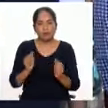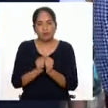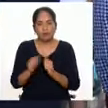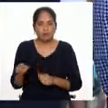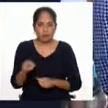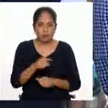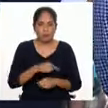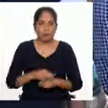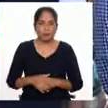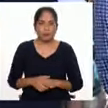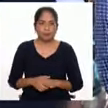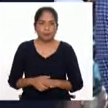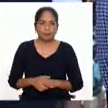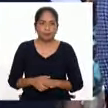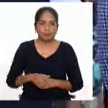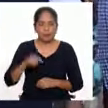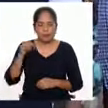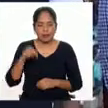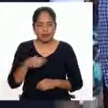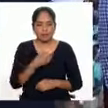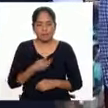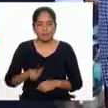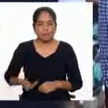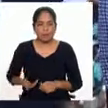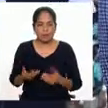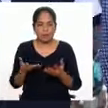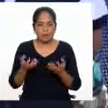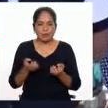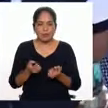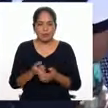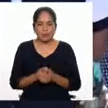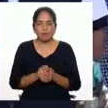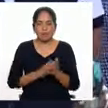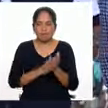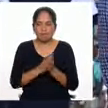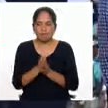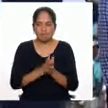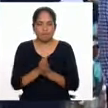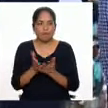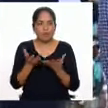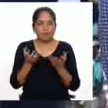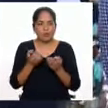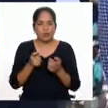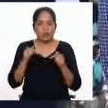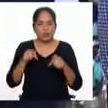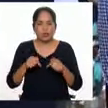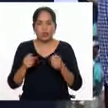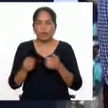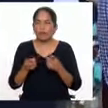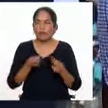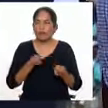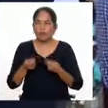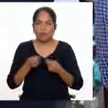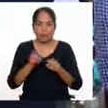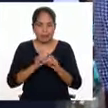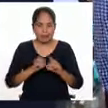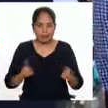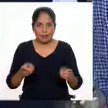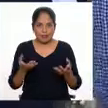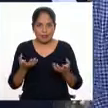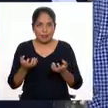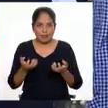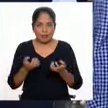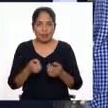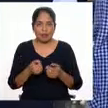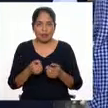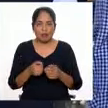ustedes. Este gobierno que ha apostado por un gobierno democrático,